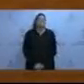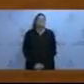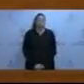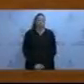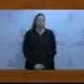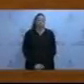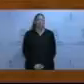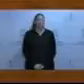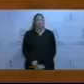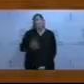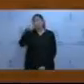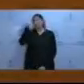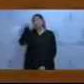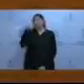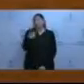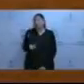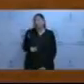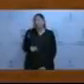Sabíamos